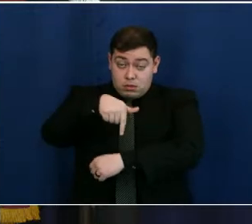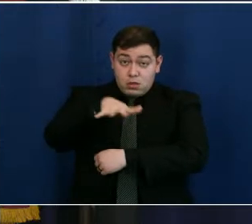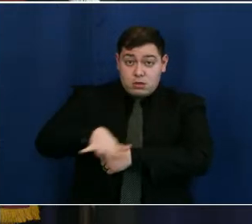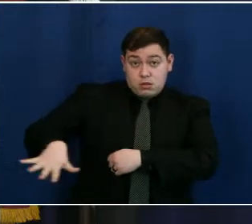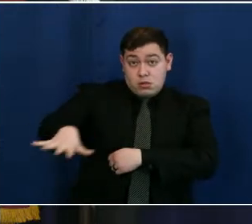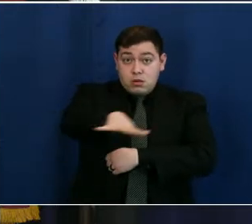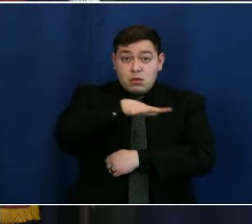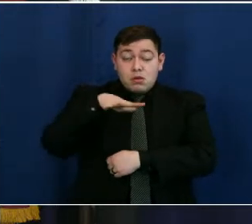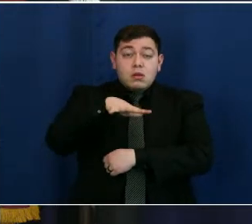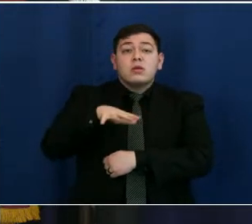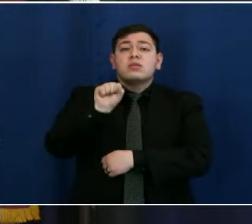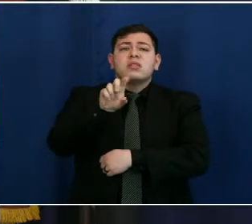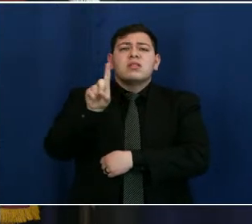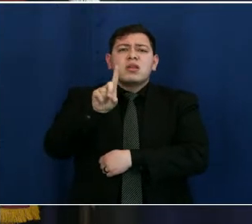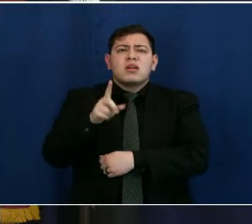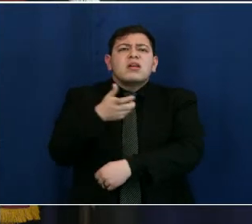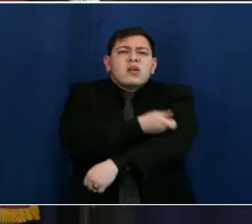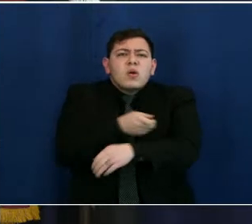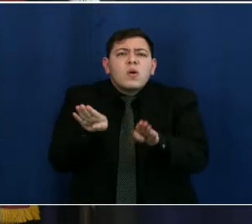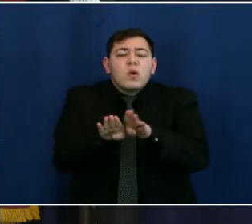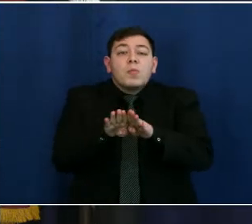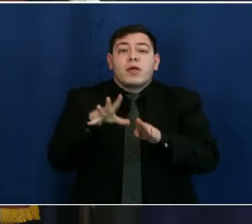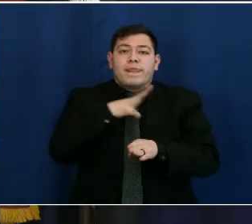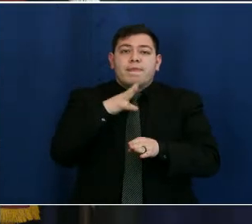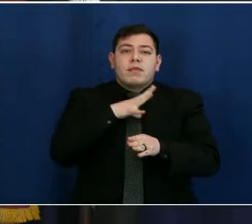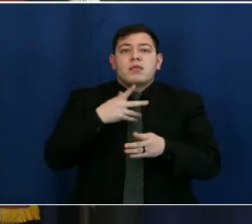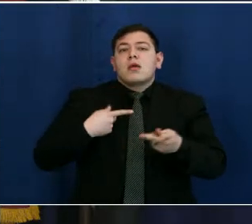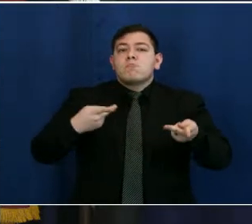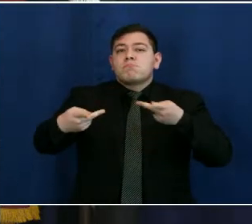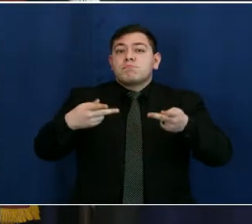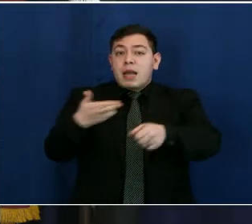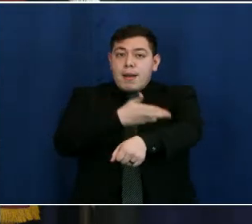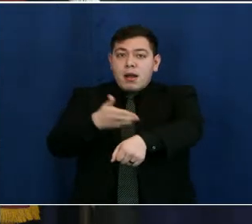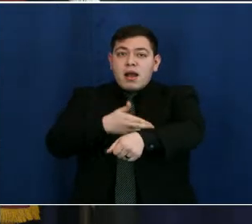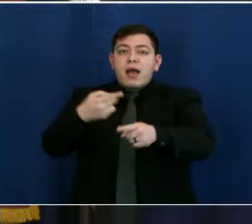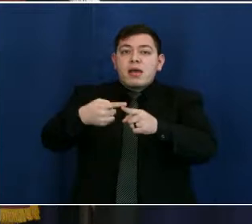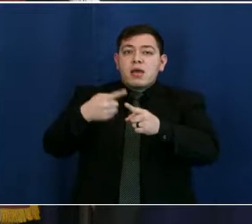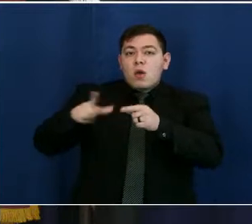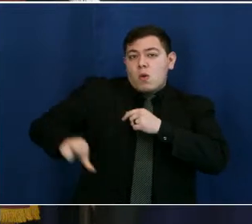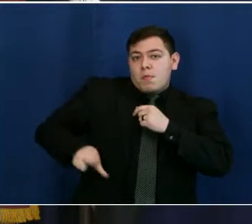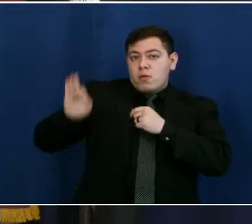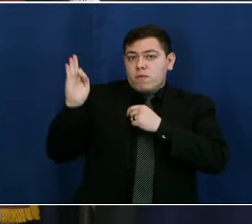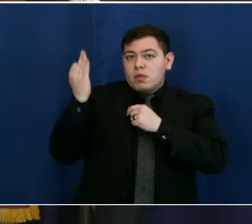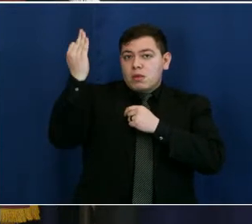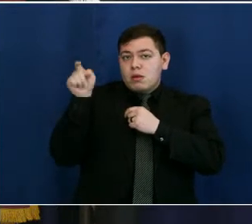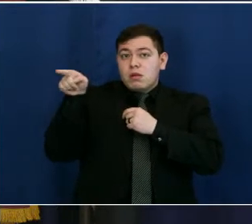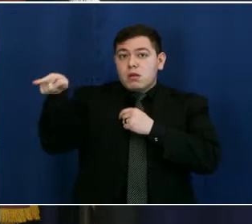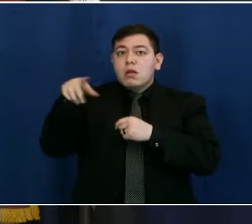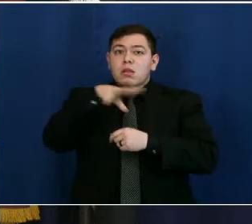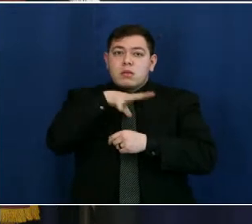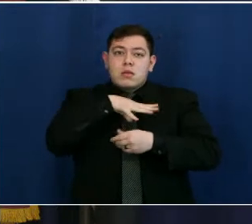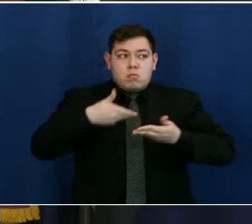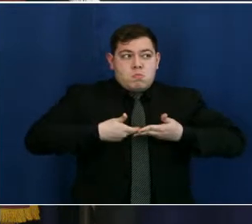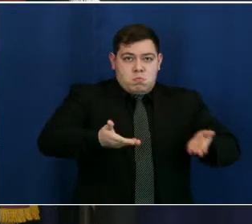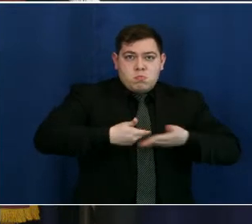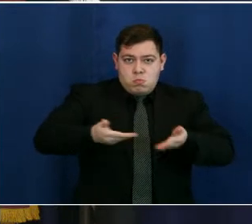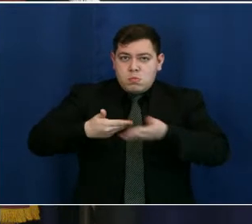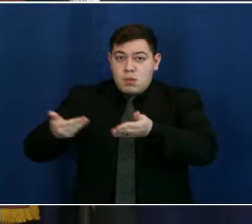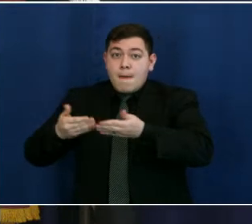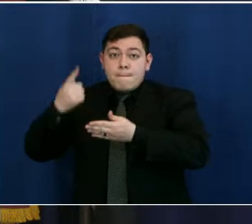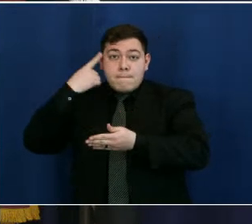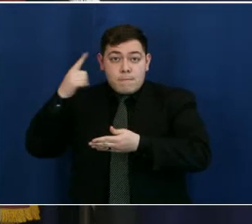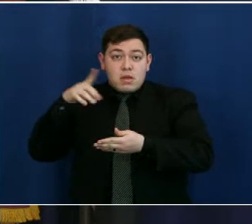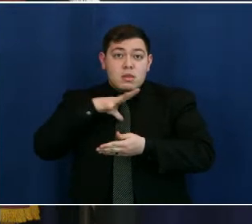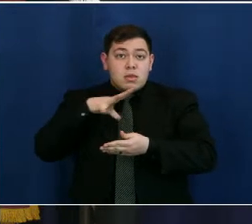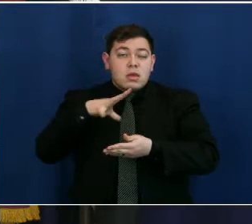condado de San Diego. Es un proceso del gobierno federal, existe una fórmula, el gobierno federal distribuye las vacunas al estado y